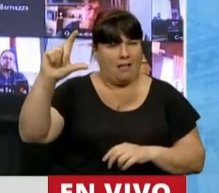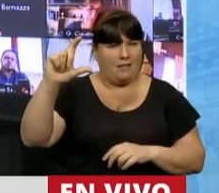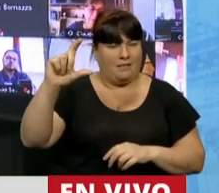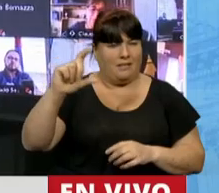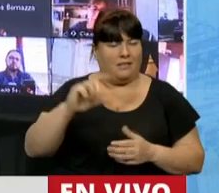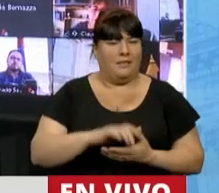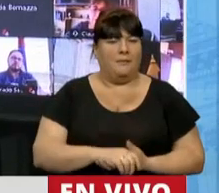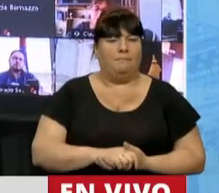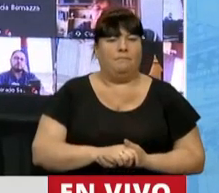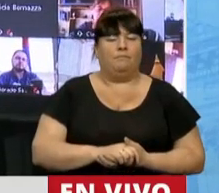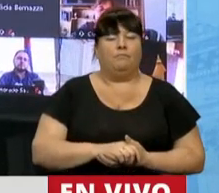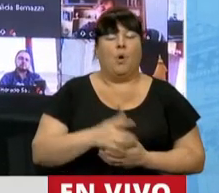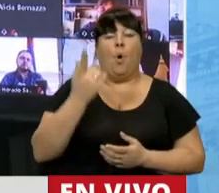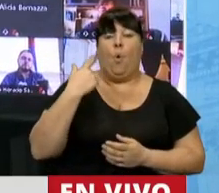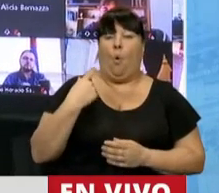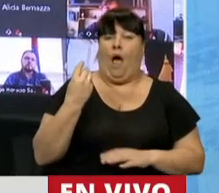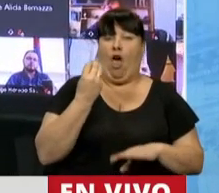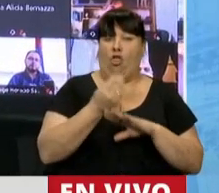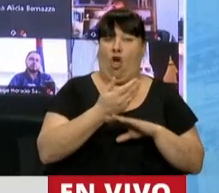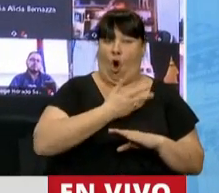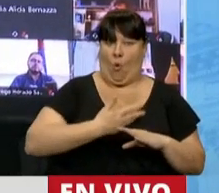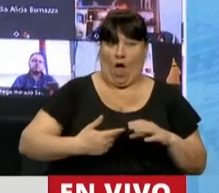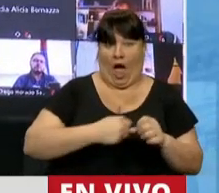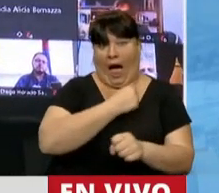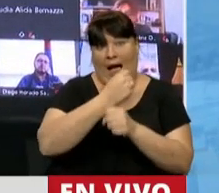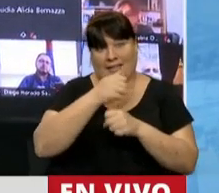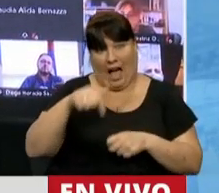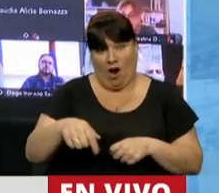presidencia de la Nación fue la de